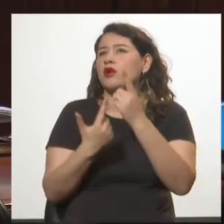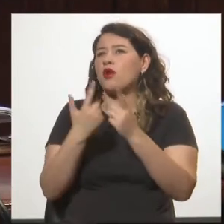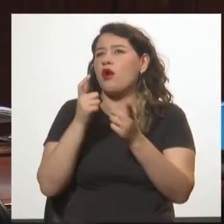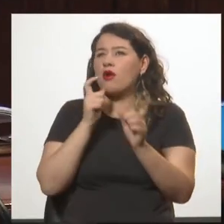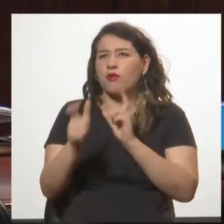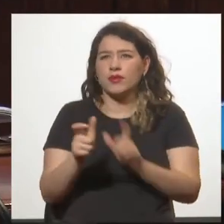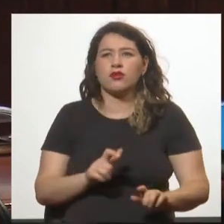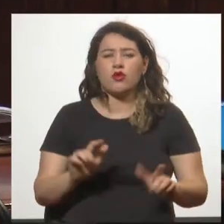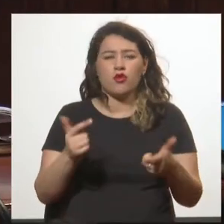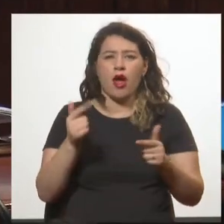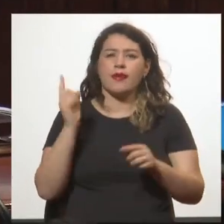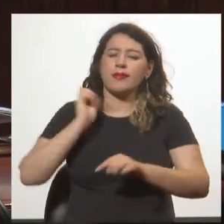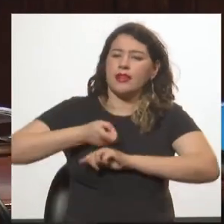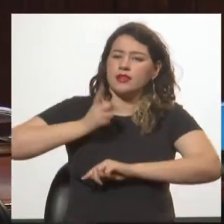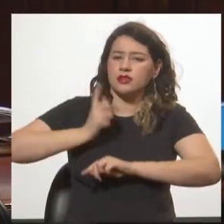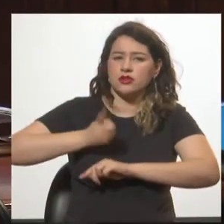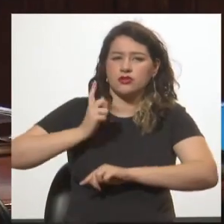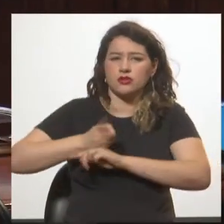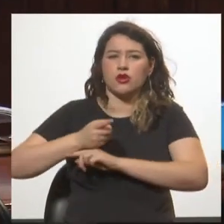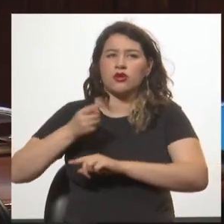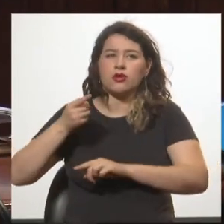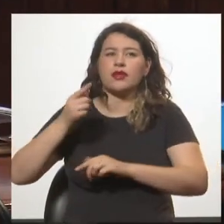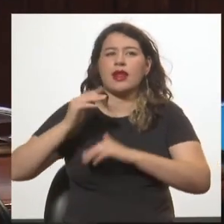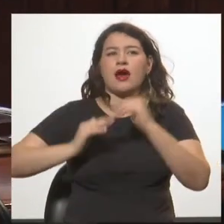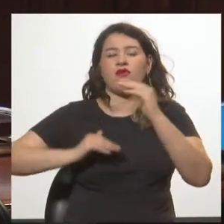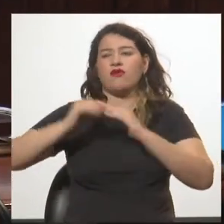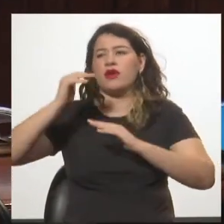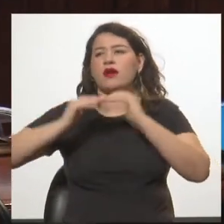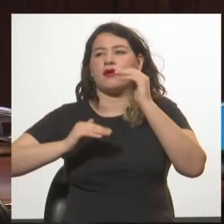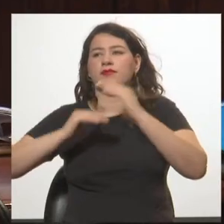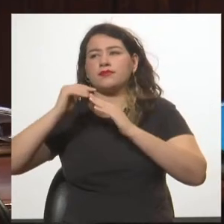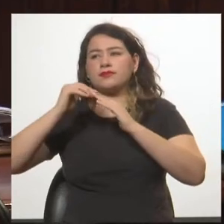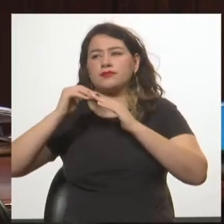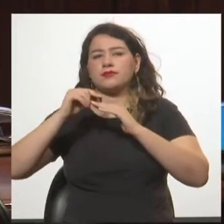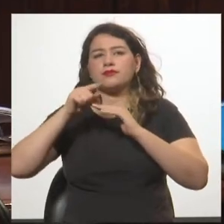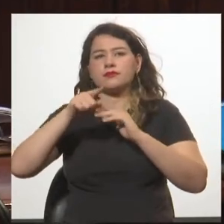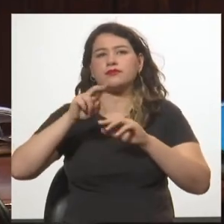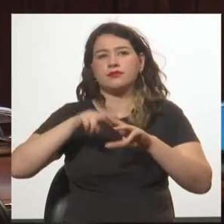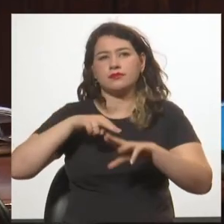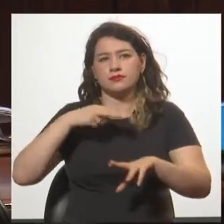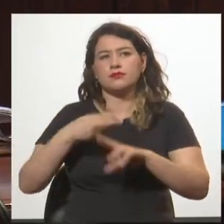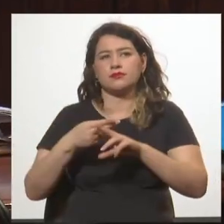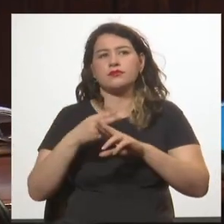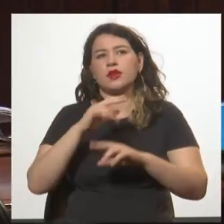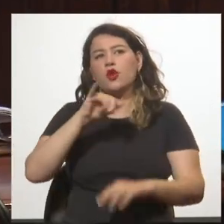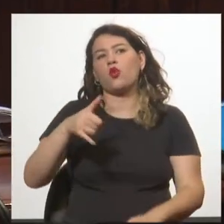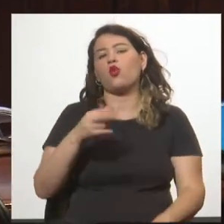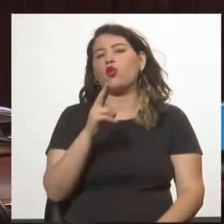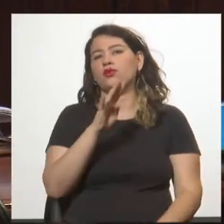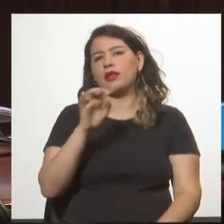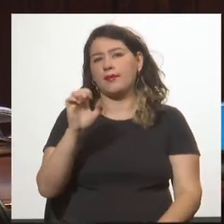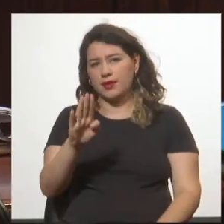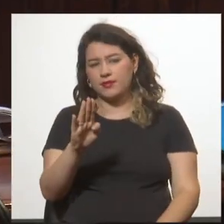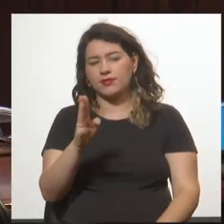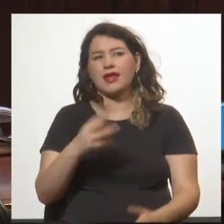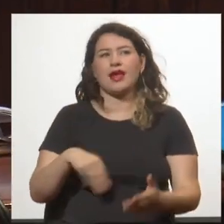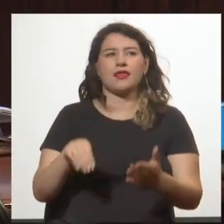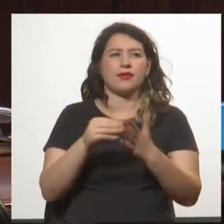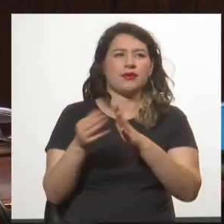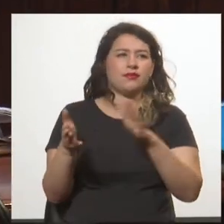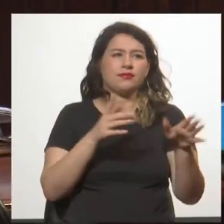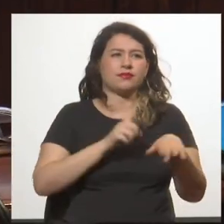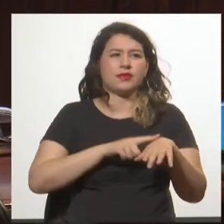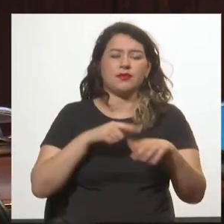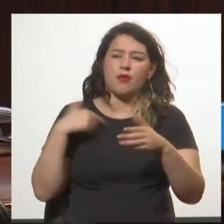en todos los procesos de decisiones tomadas durante la obra ha hecho que es ratificado por la justa por otro lado y luego de mucho tiempo